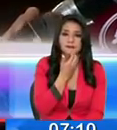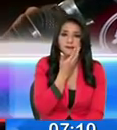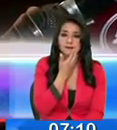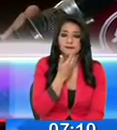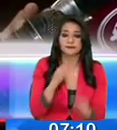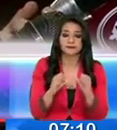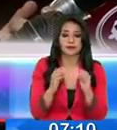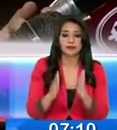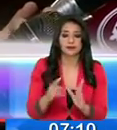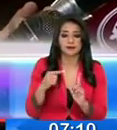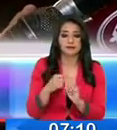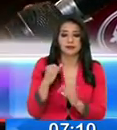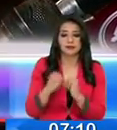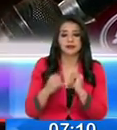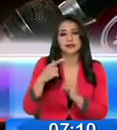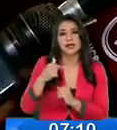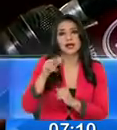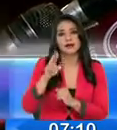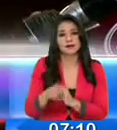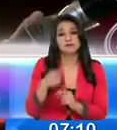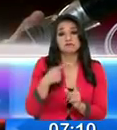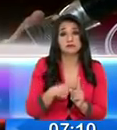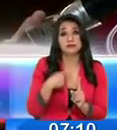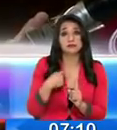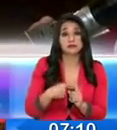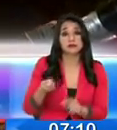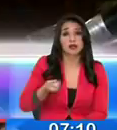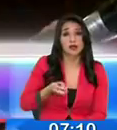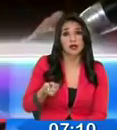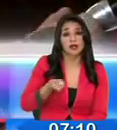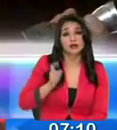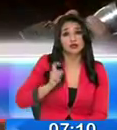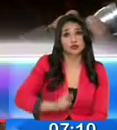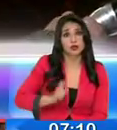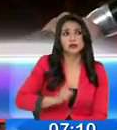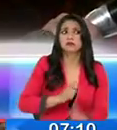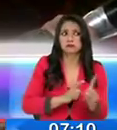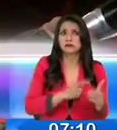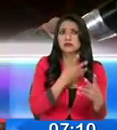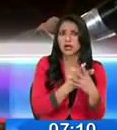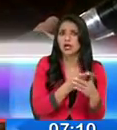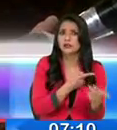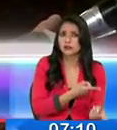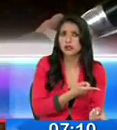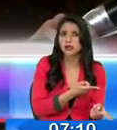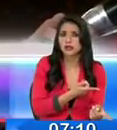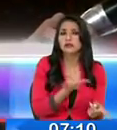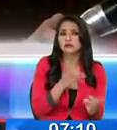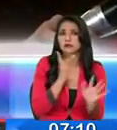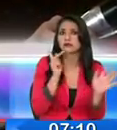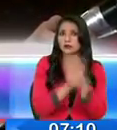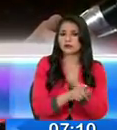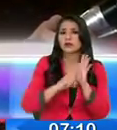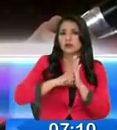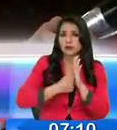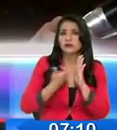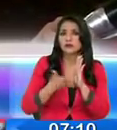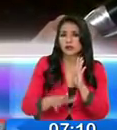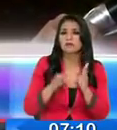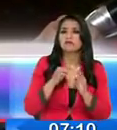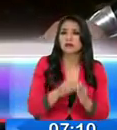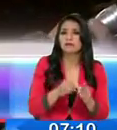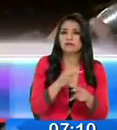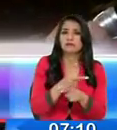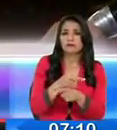asambleísta Galván, que durante muchos meses cobró su remuneración estando en la cárcel. Hay una glosa de Contraloría a los miembros del CAL